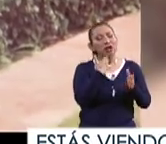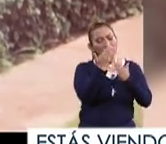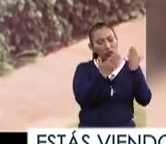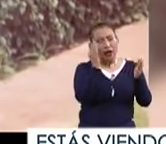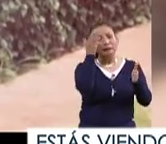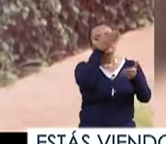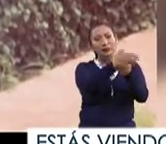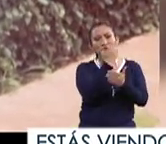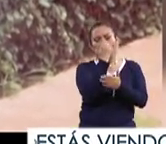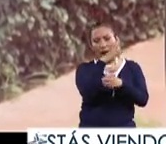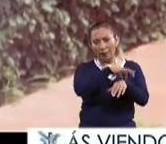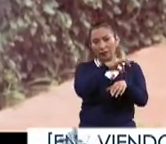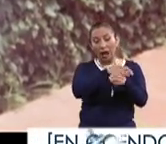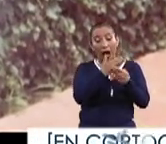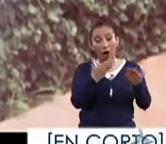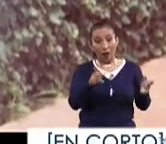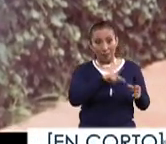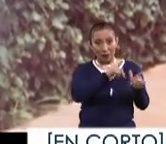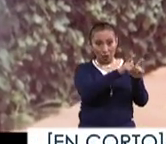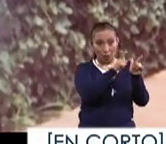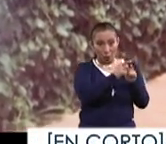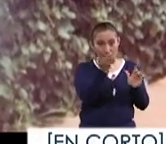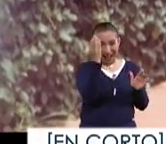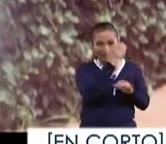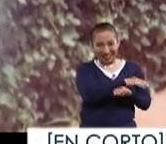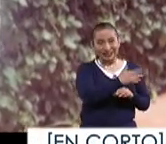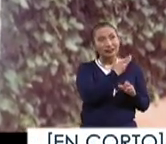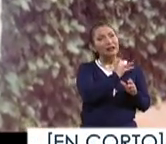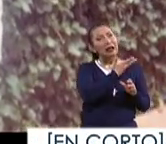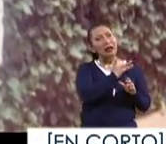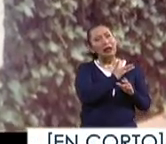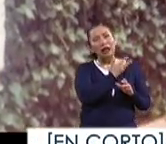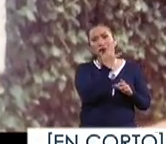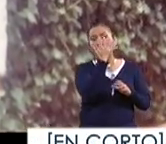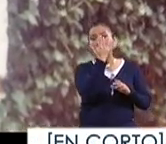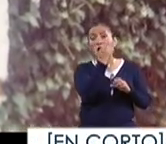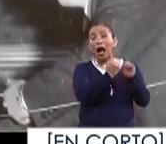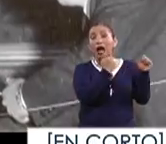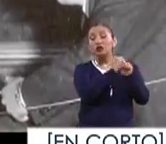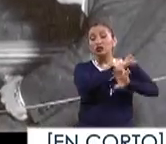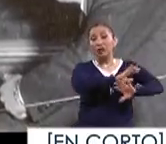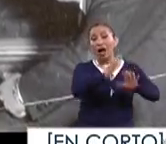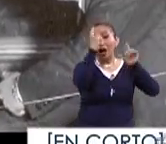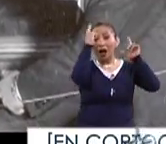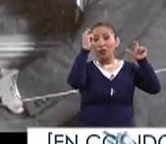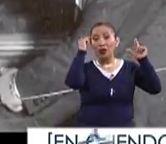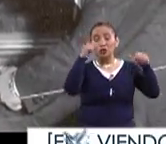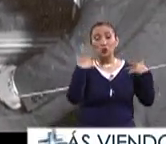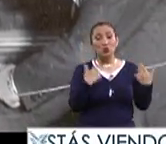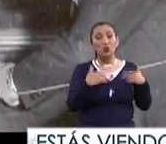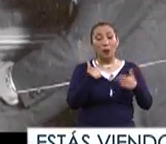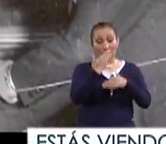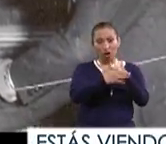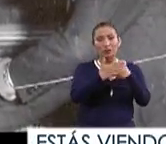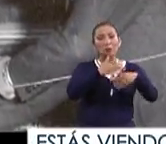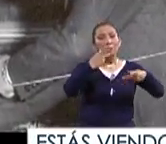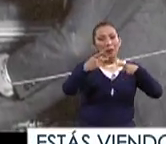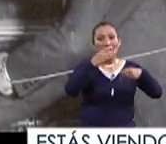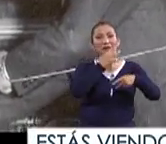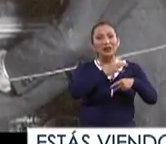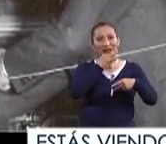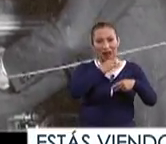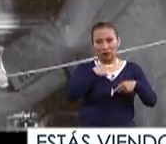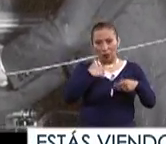Facultad de Medicina. Hoy mi generación cumple 50 años de haber salido. Vamos a festejar,